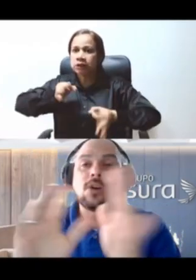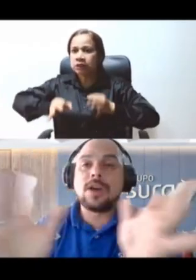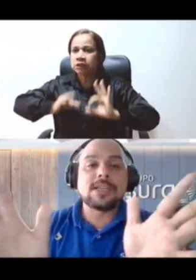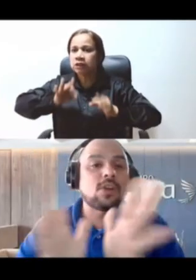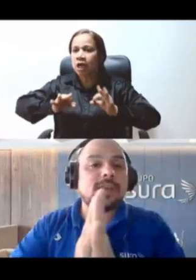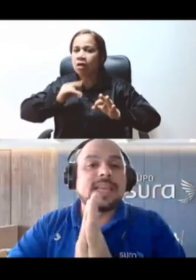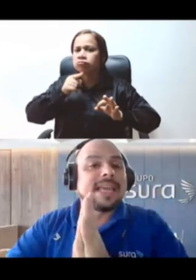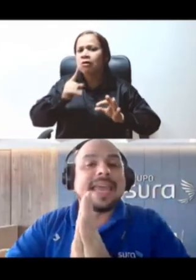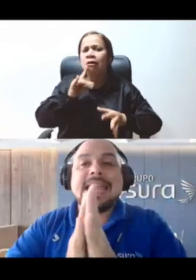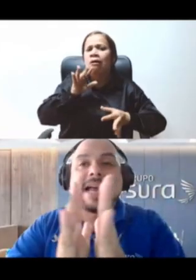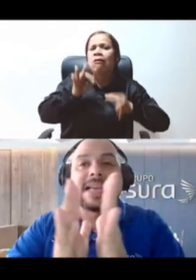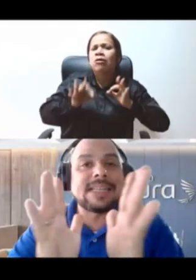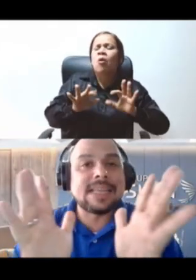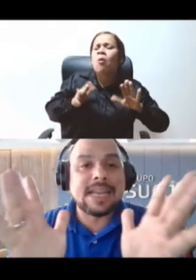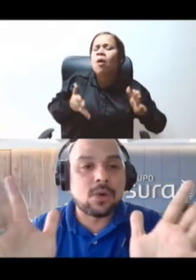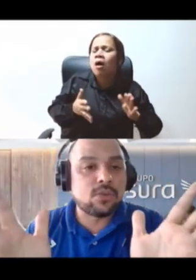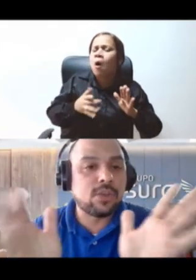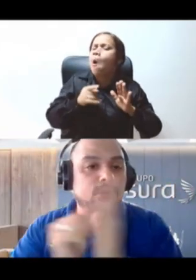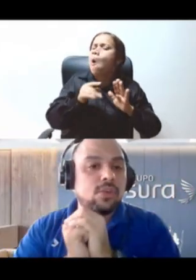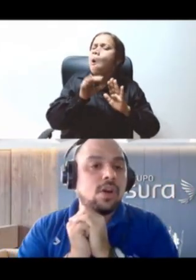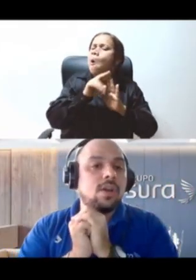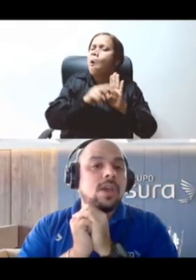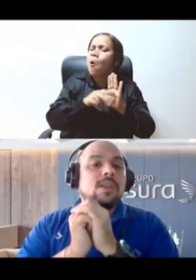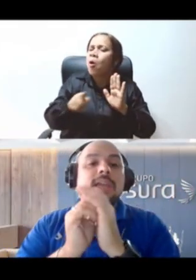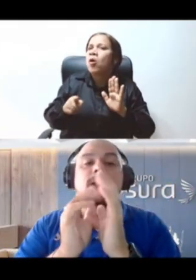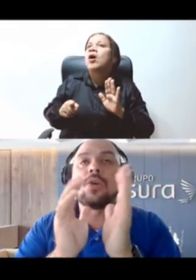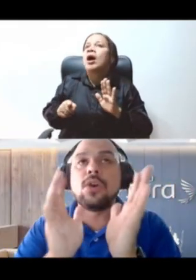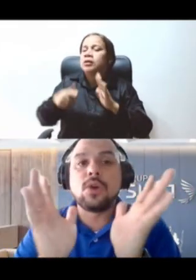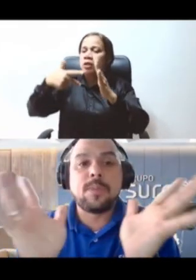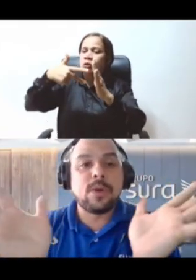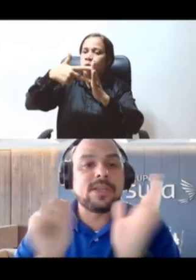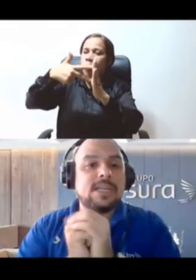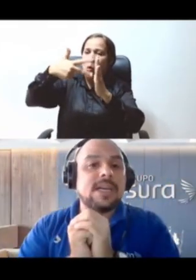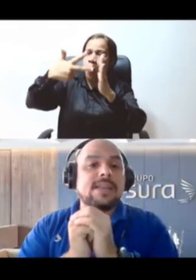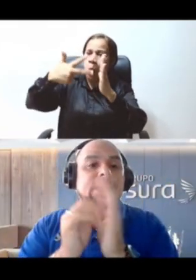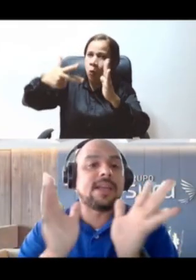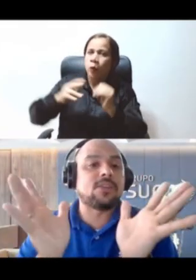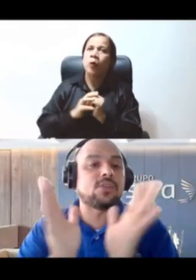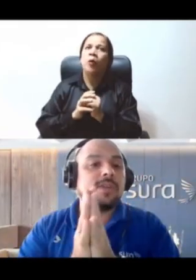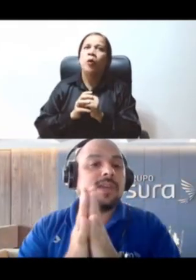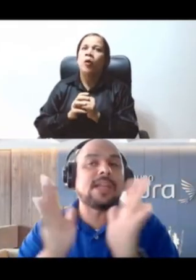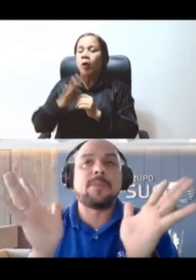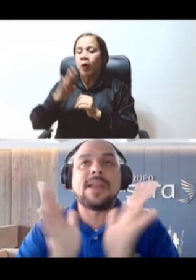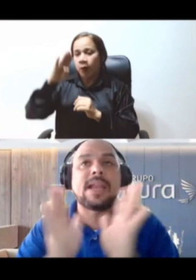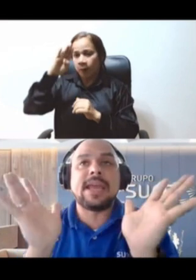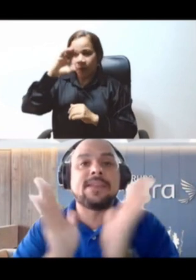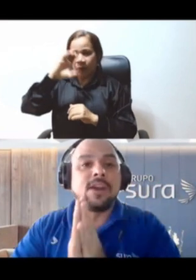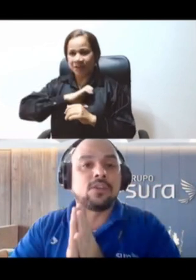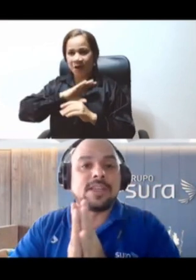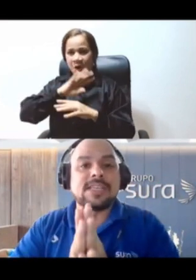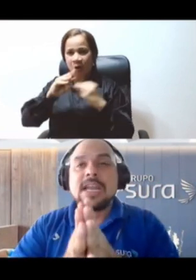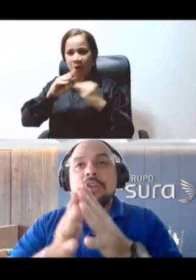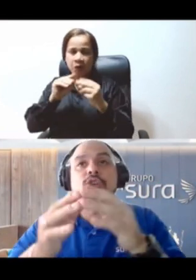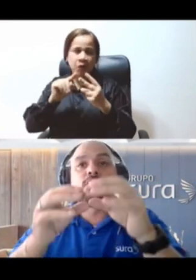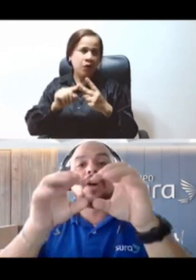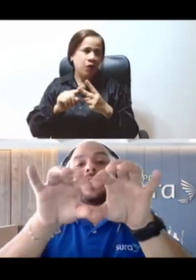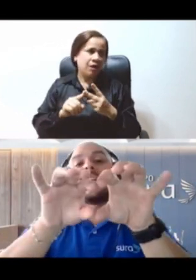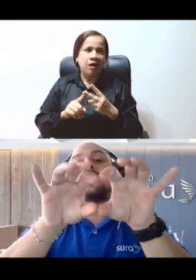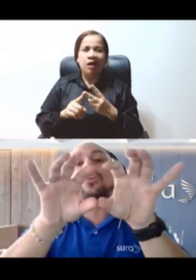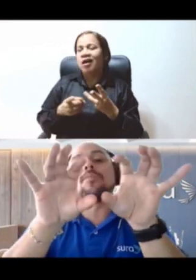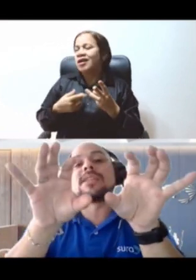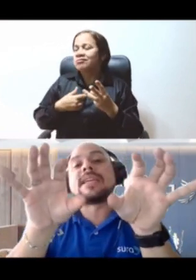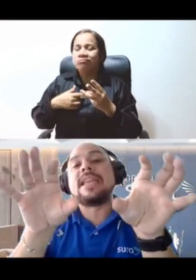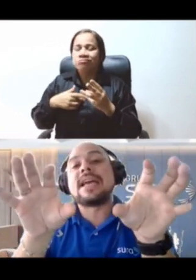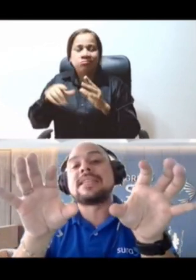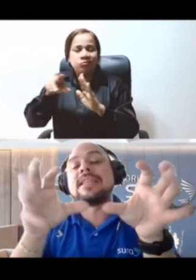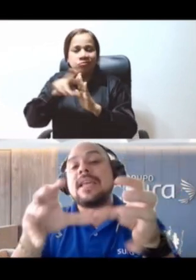decir, son todas las normas que nacen de la Constitución, del Código de Policía, del Derecho Civil, del Penal, entre otros. Es decir, son